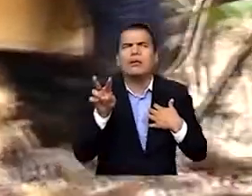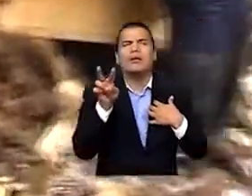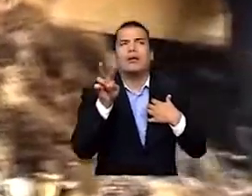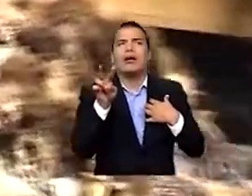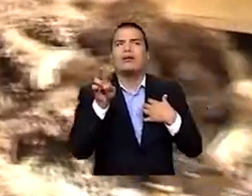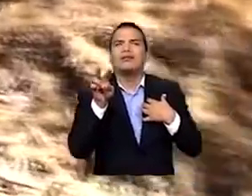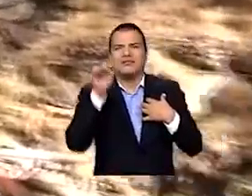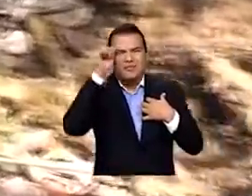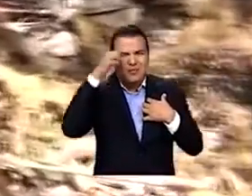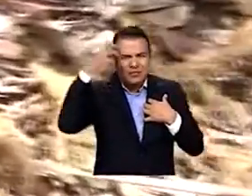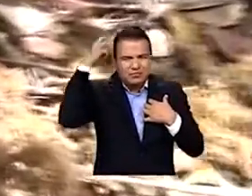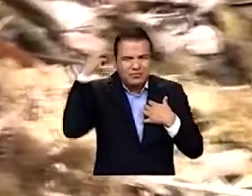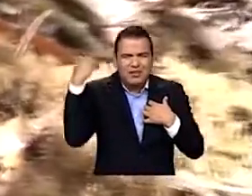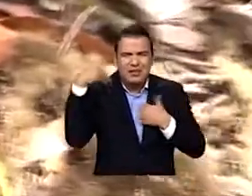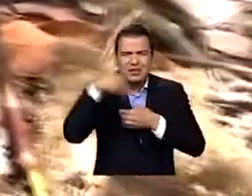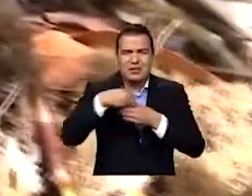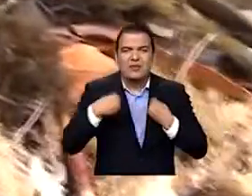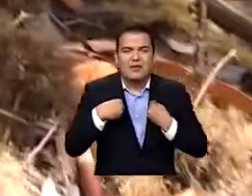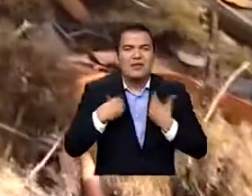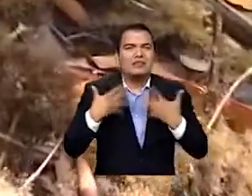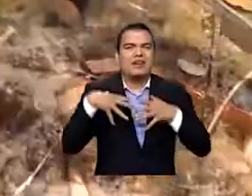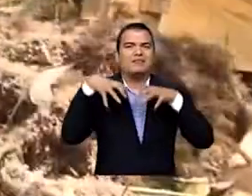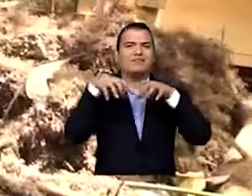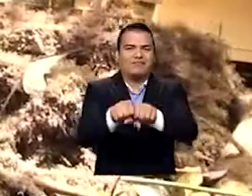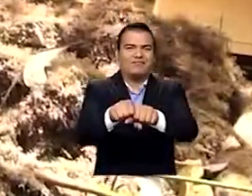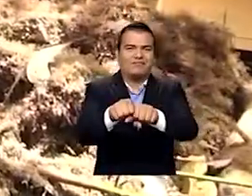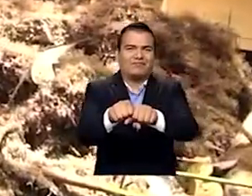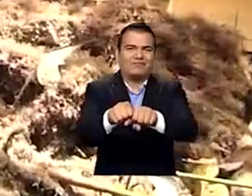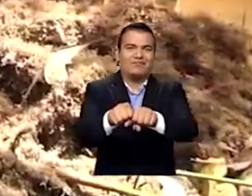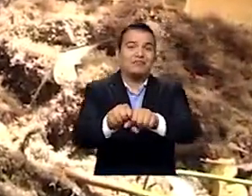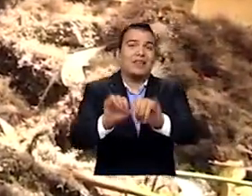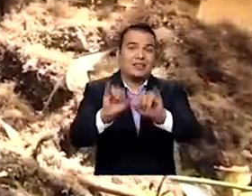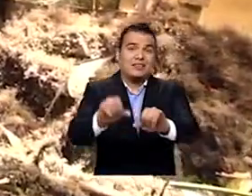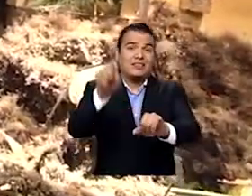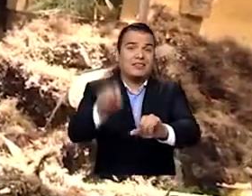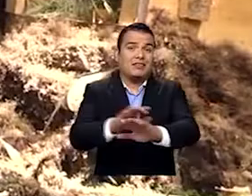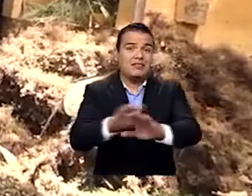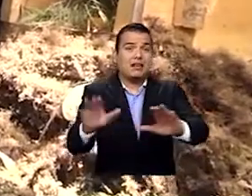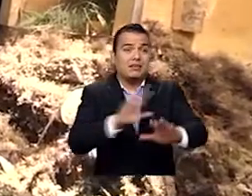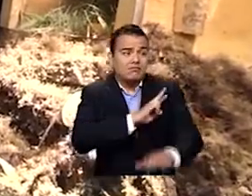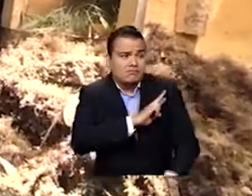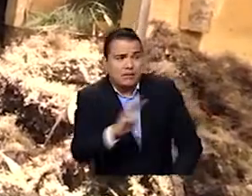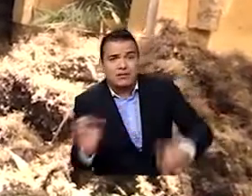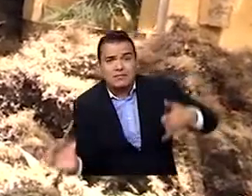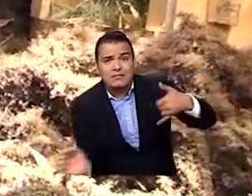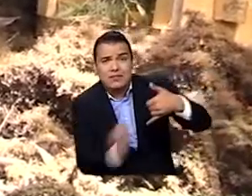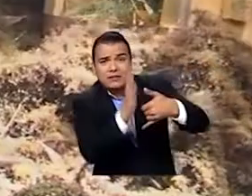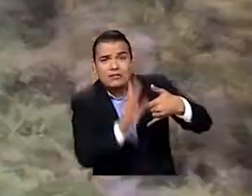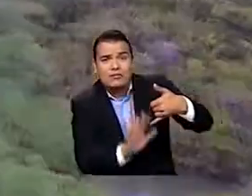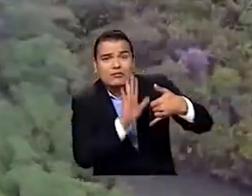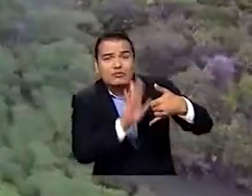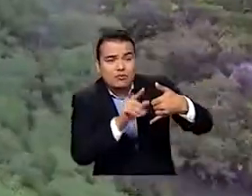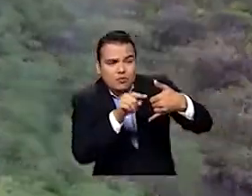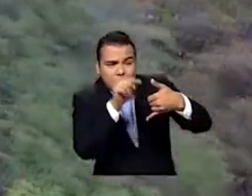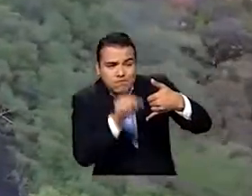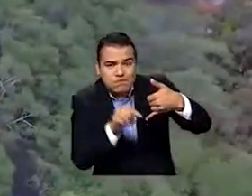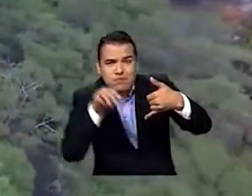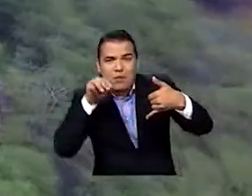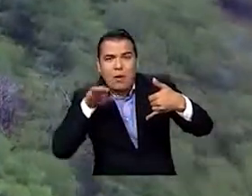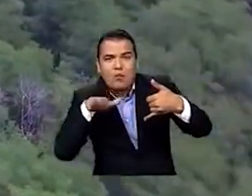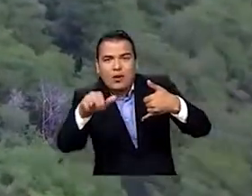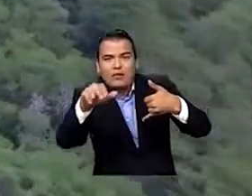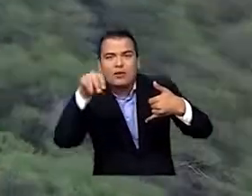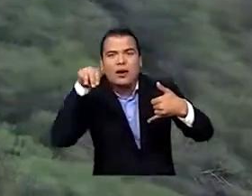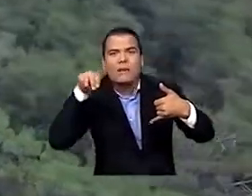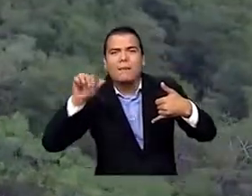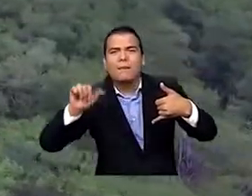salir. El Pacífico Vallecaucano y en especial el complejo de Málaga-Buenaventura